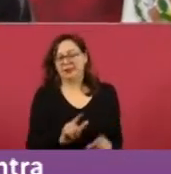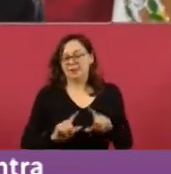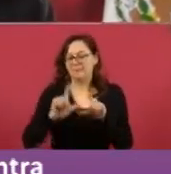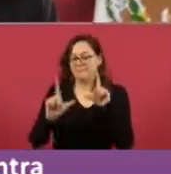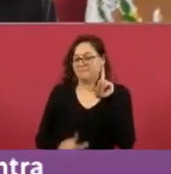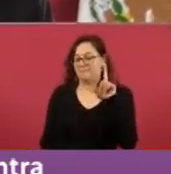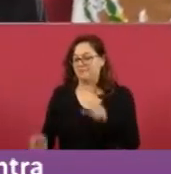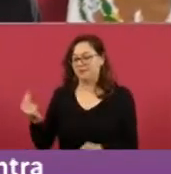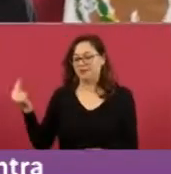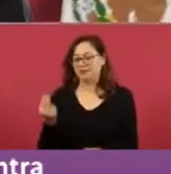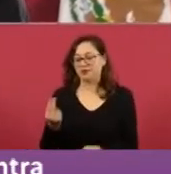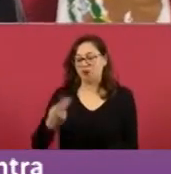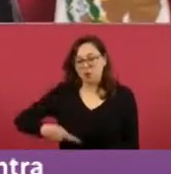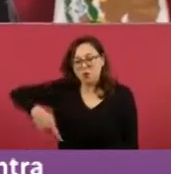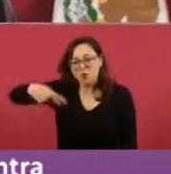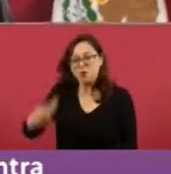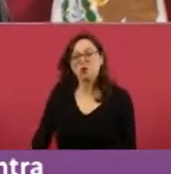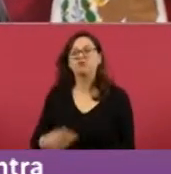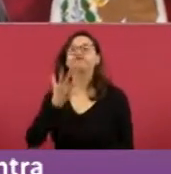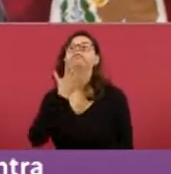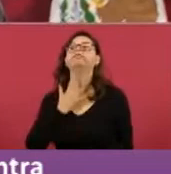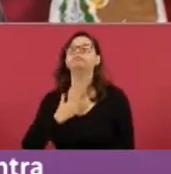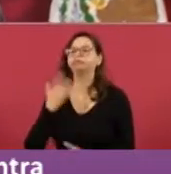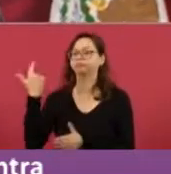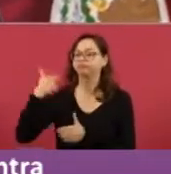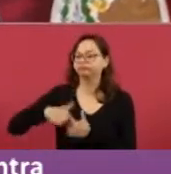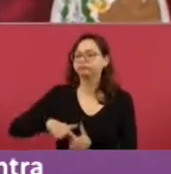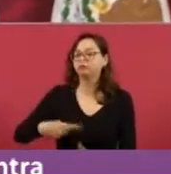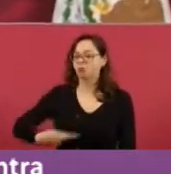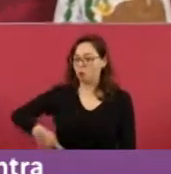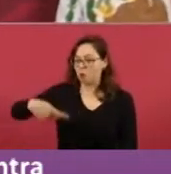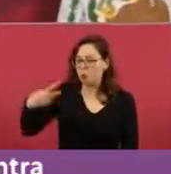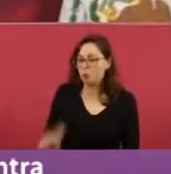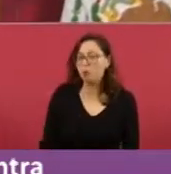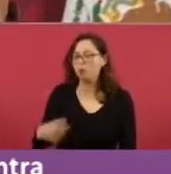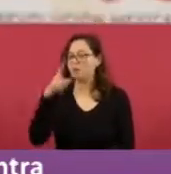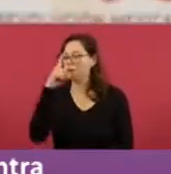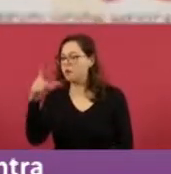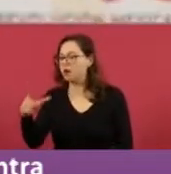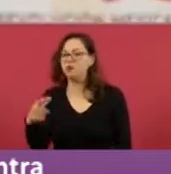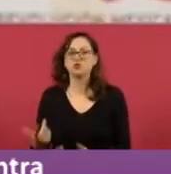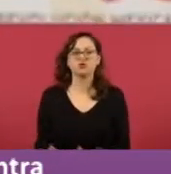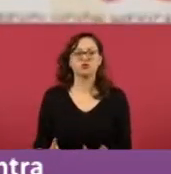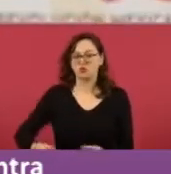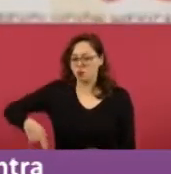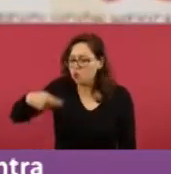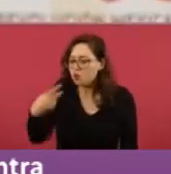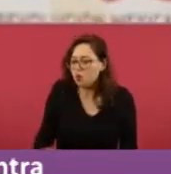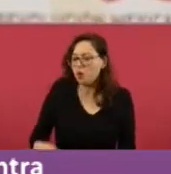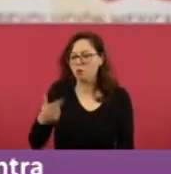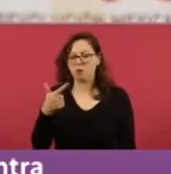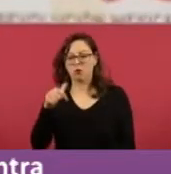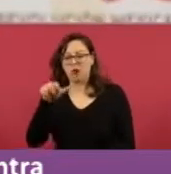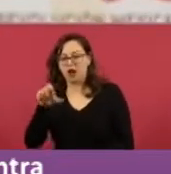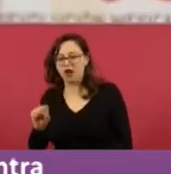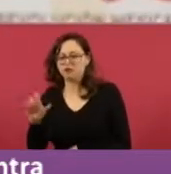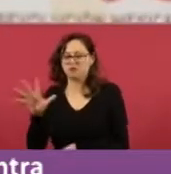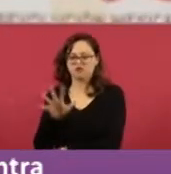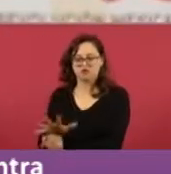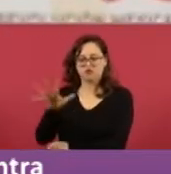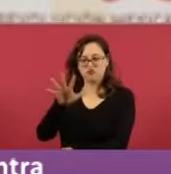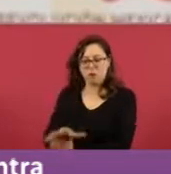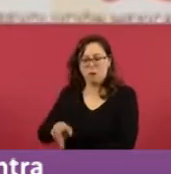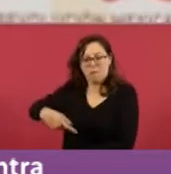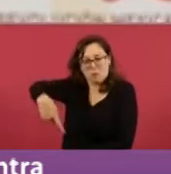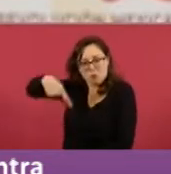de gasolina, diésel y la energía eléctrica. Durante su conferencia de este viernes, el mandatario señaló que el sector conservador quisiera que se incrementara el precio de los energéticos,